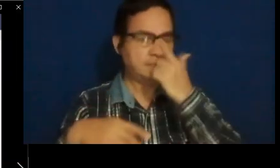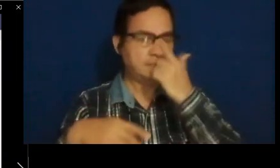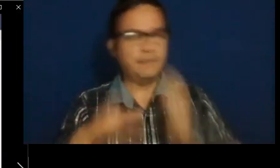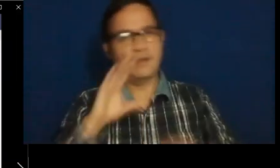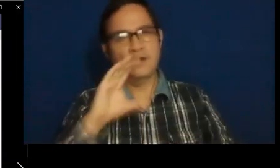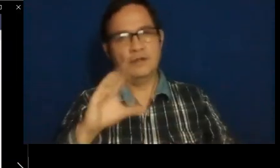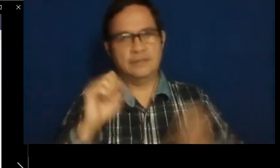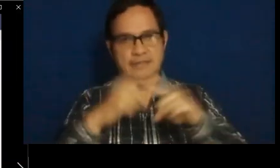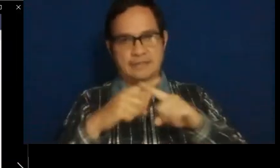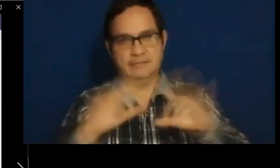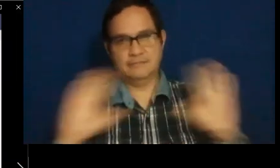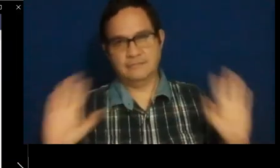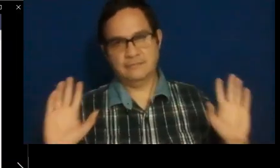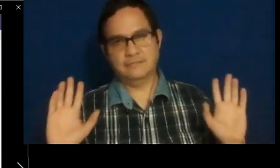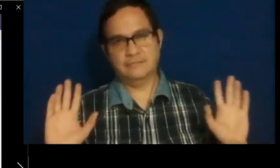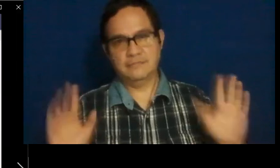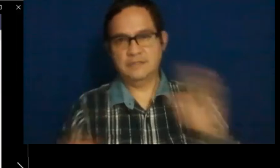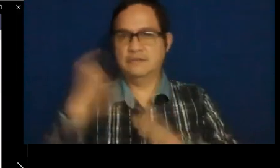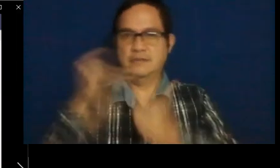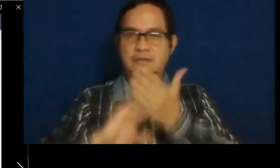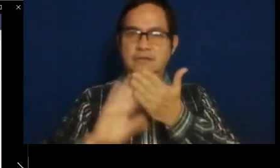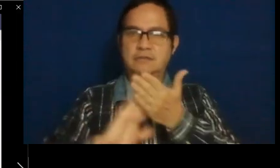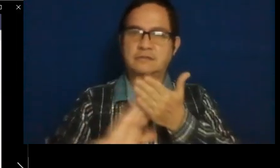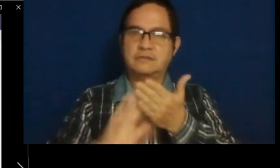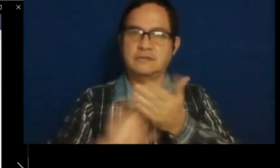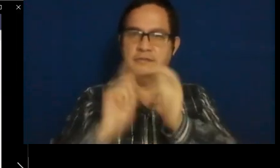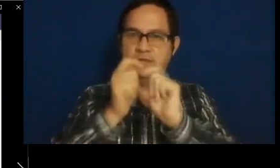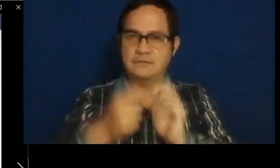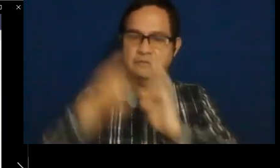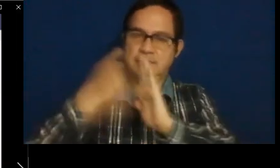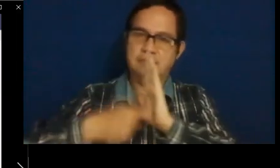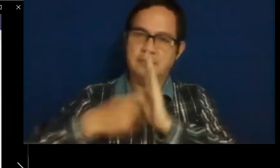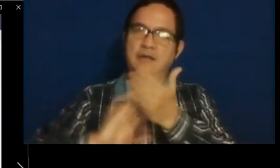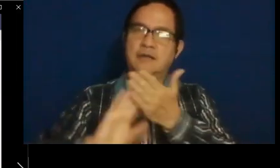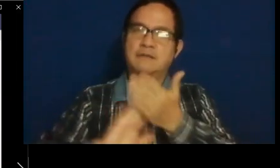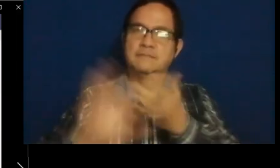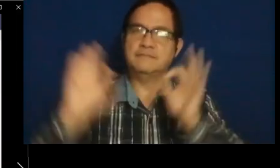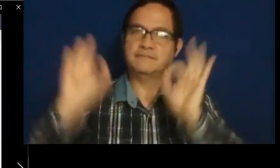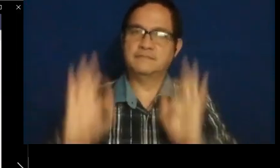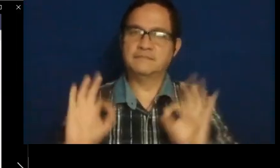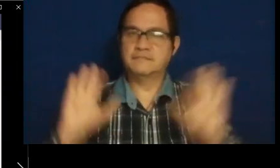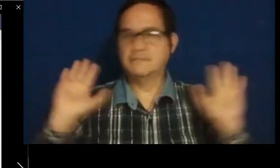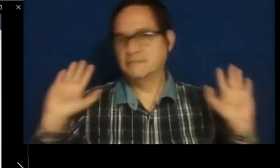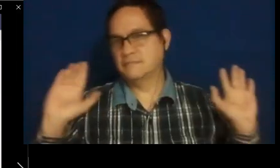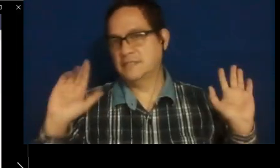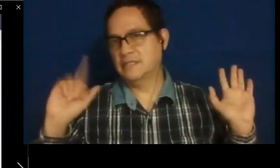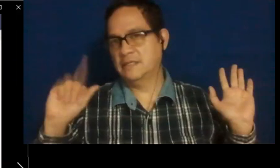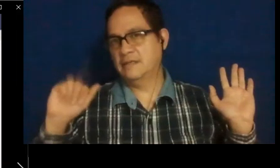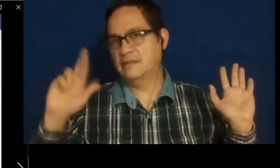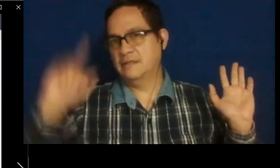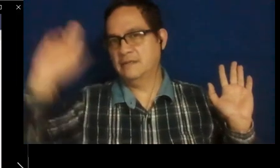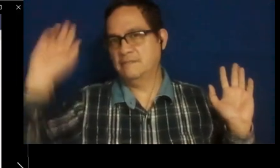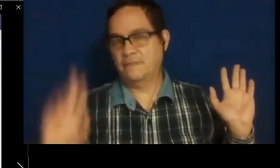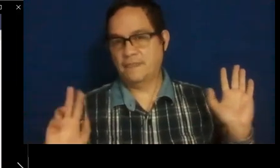casito del Excel, pero pues usted me corrigió ahí el error y... Ajá. Pero bueno, si usted ve algo raro,